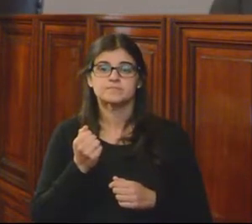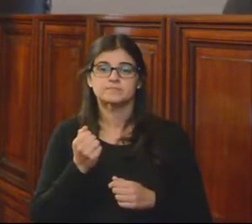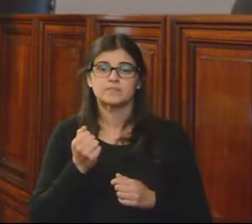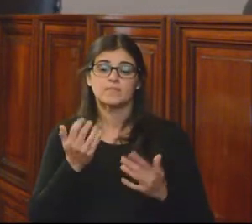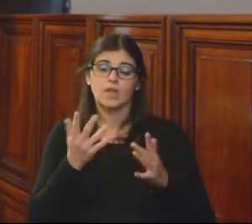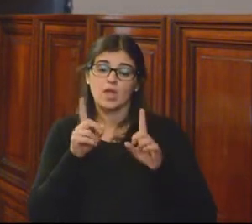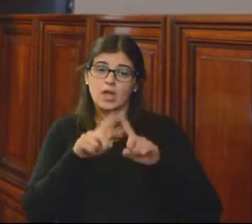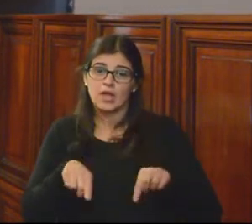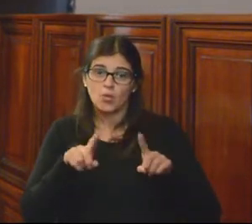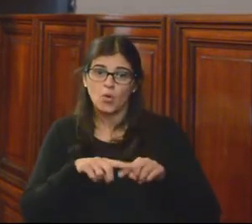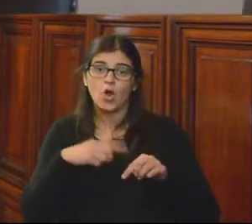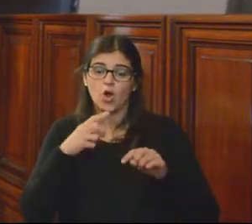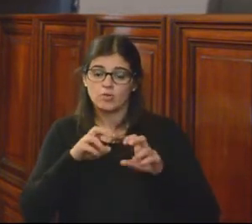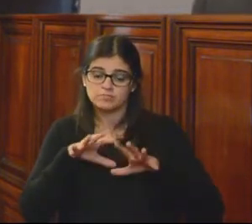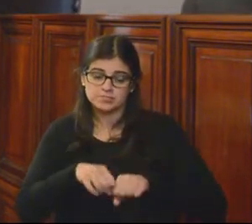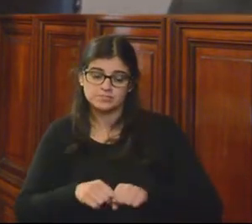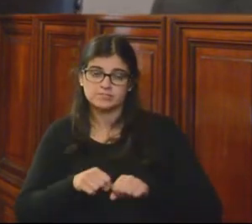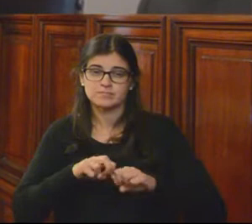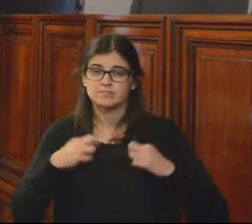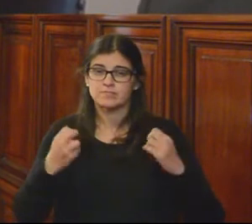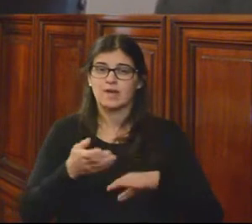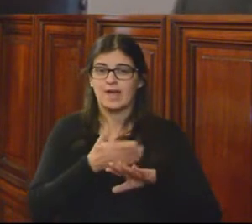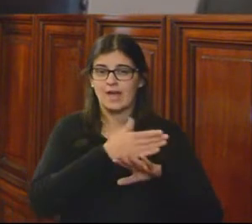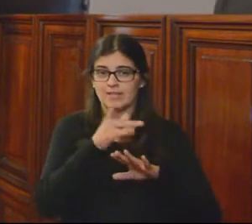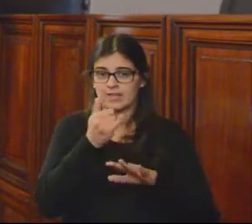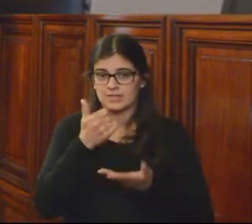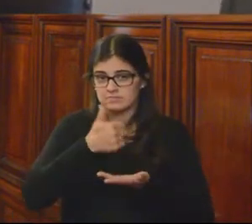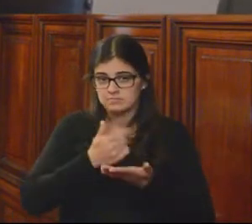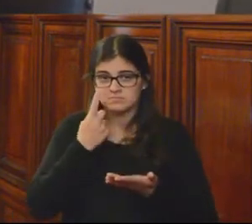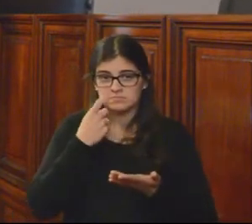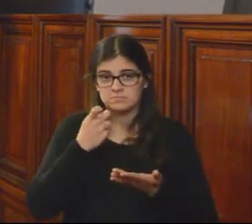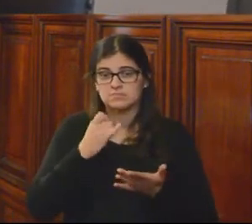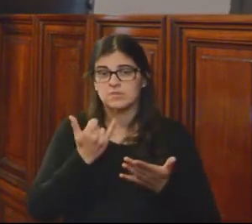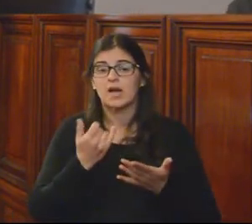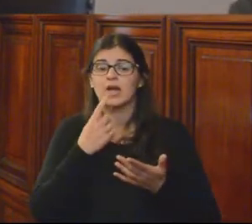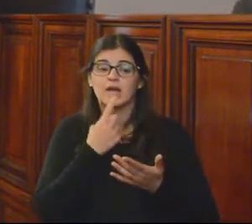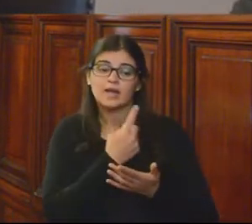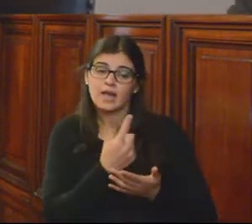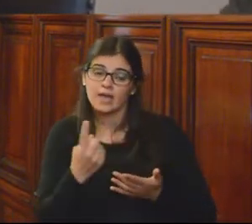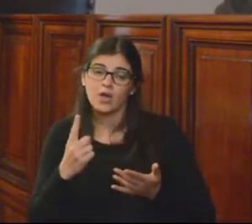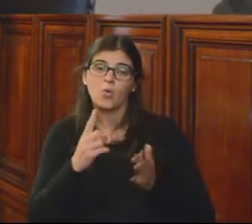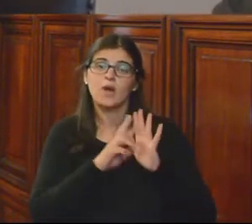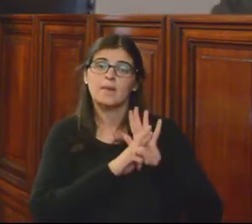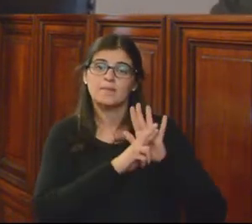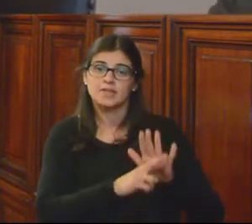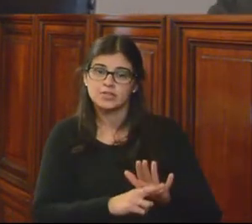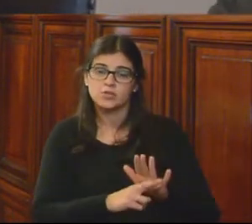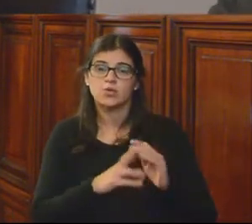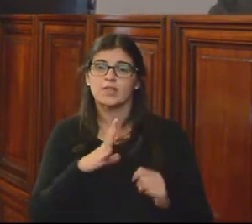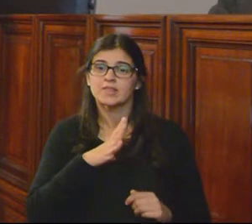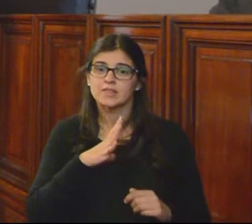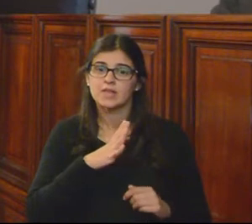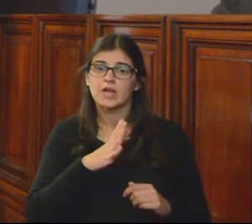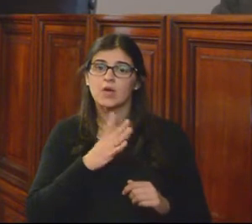al igual que en las audiencias anteriores que ustedes han presenciado, pues cada parte, cada representación tendrá en